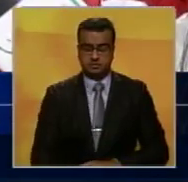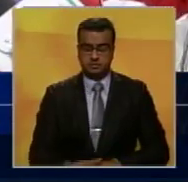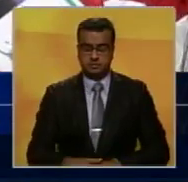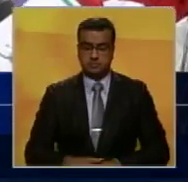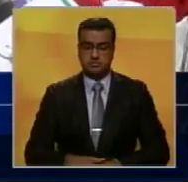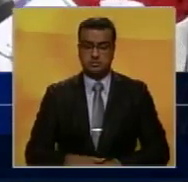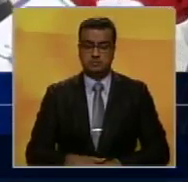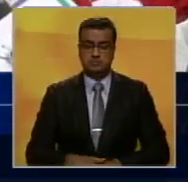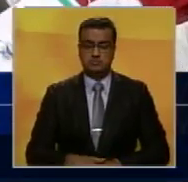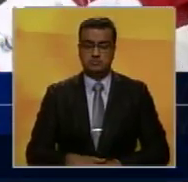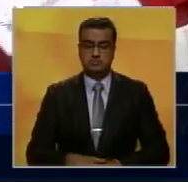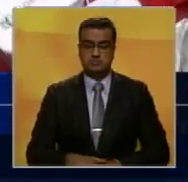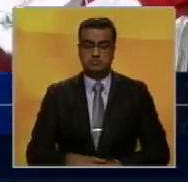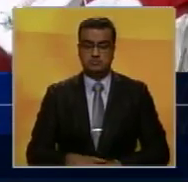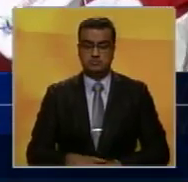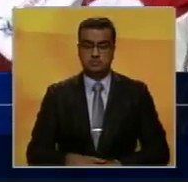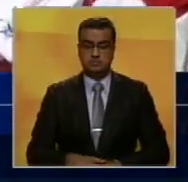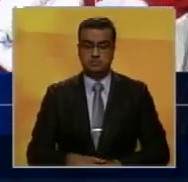son